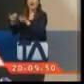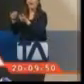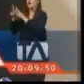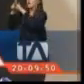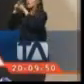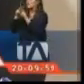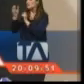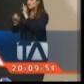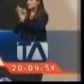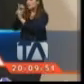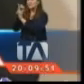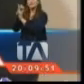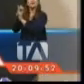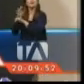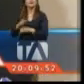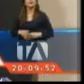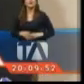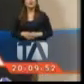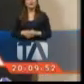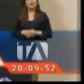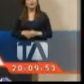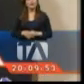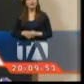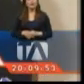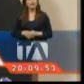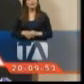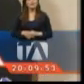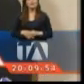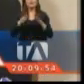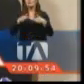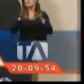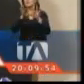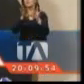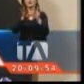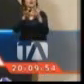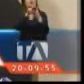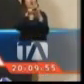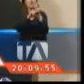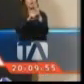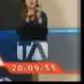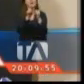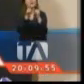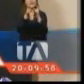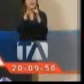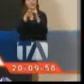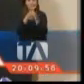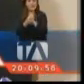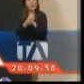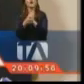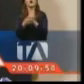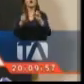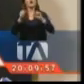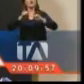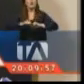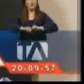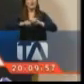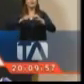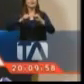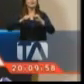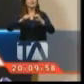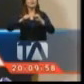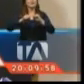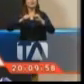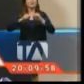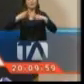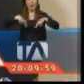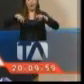Corresponderá realizar los cambios necesarios a la normativa para la inclusión en el monto